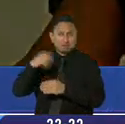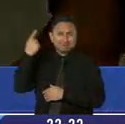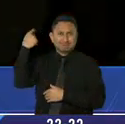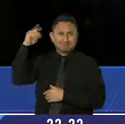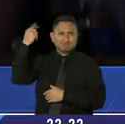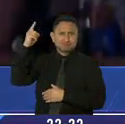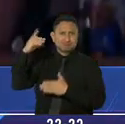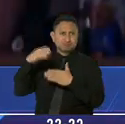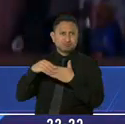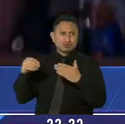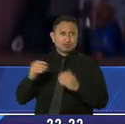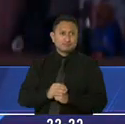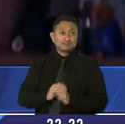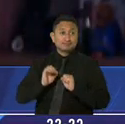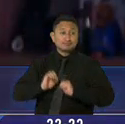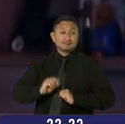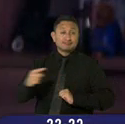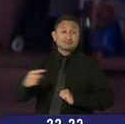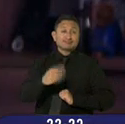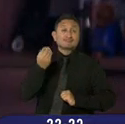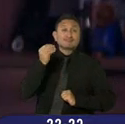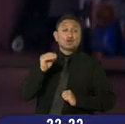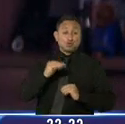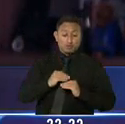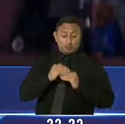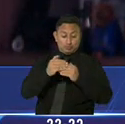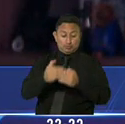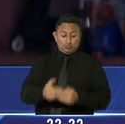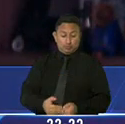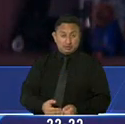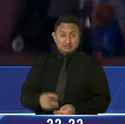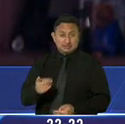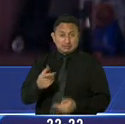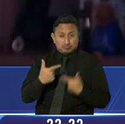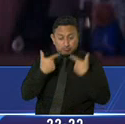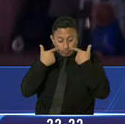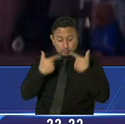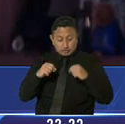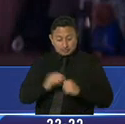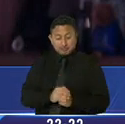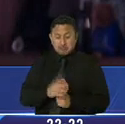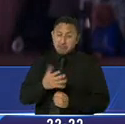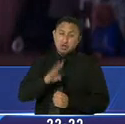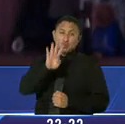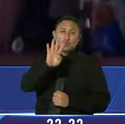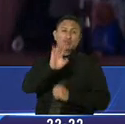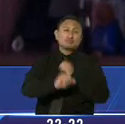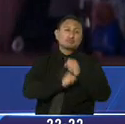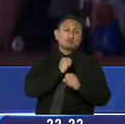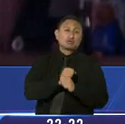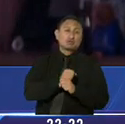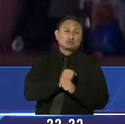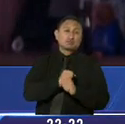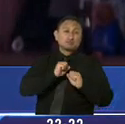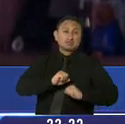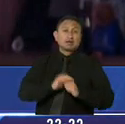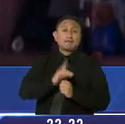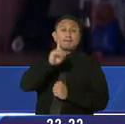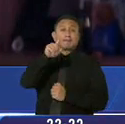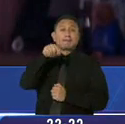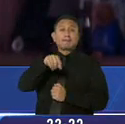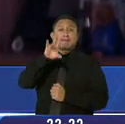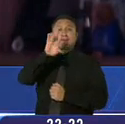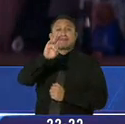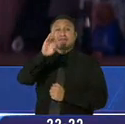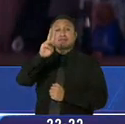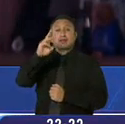El costo del embarazo adolescente y de la maternidad temprana en un periodo de 4 años es de aproximadamente 1.076 millones de